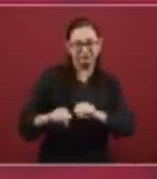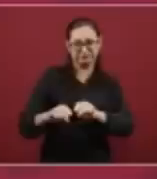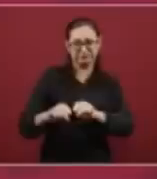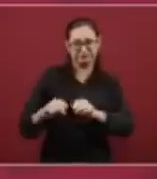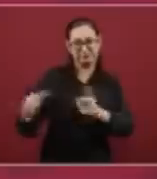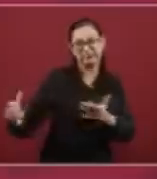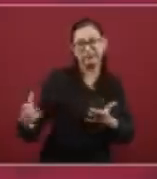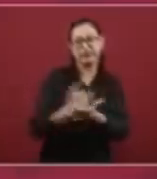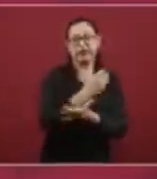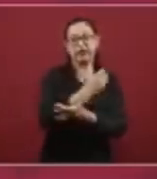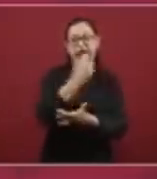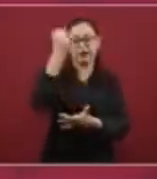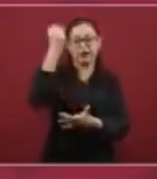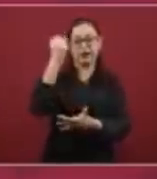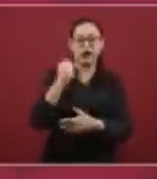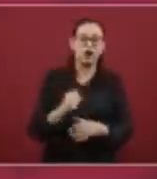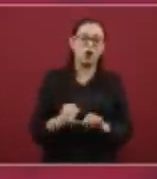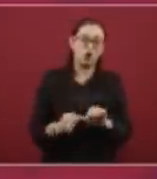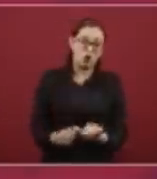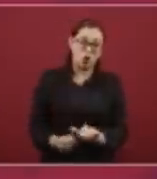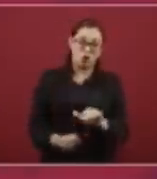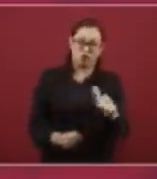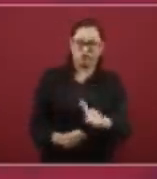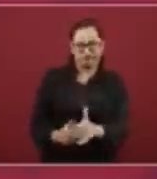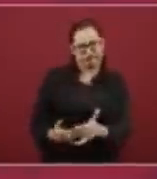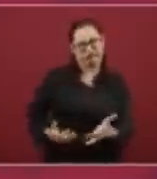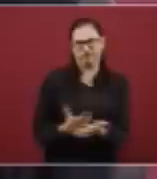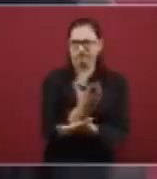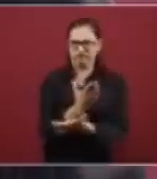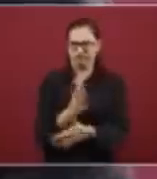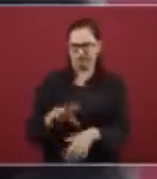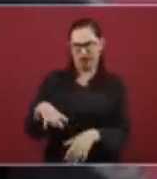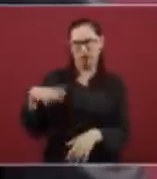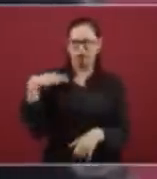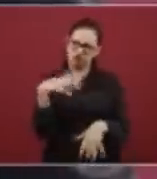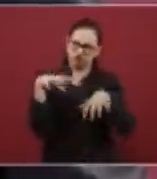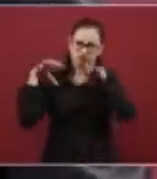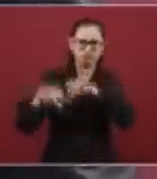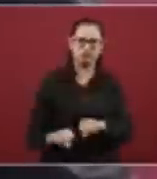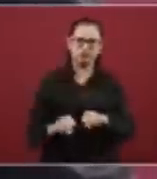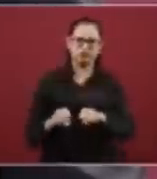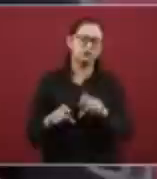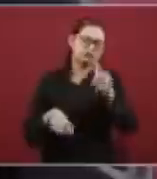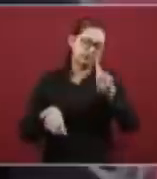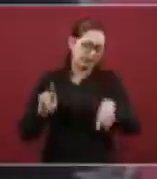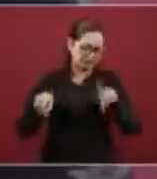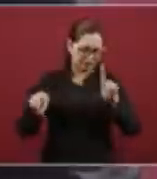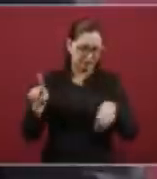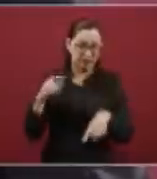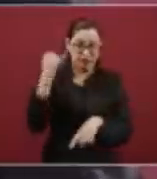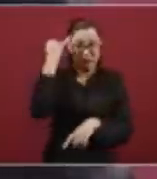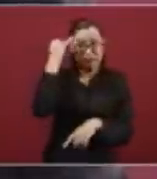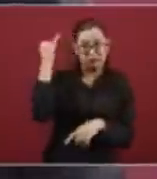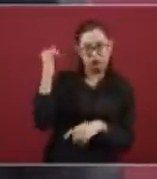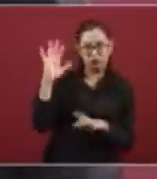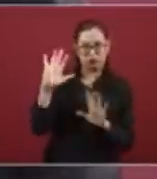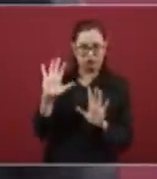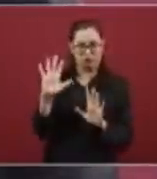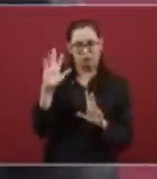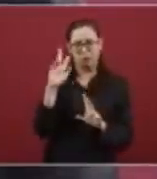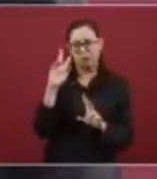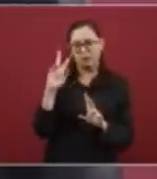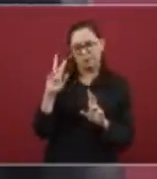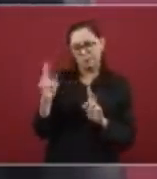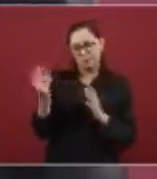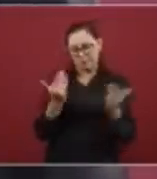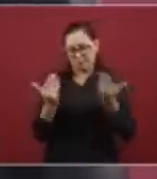llaman ocupación, invasión. Es un asunto que debe de